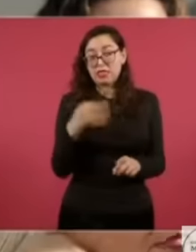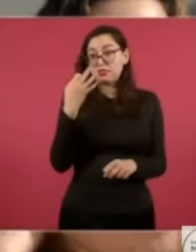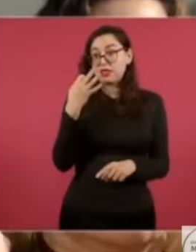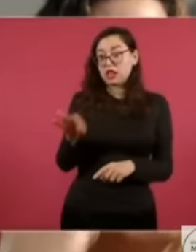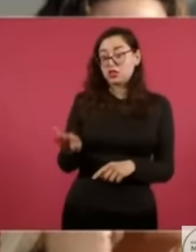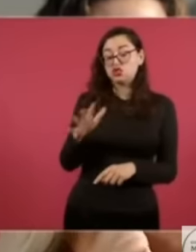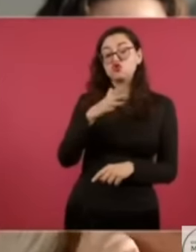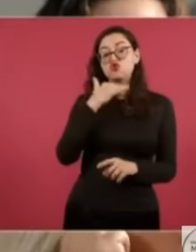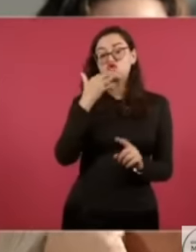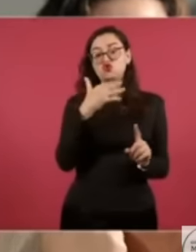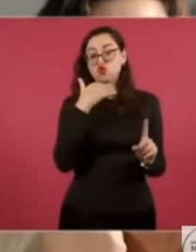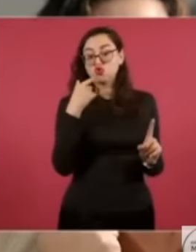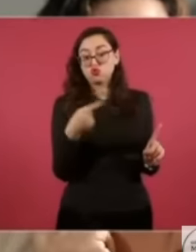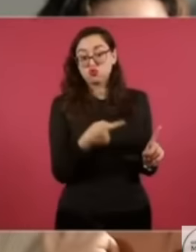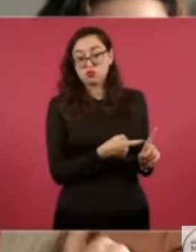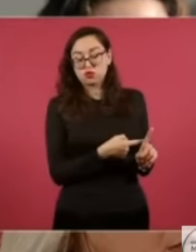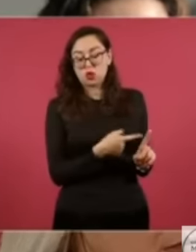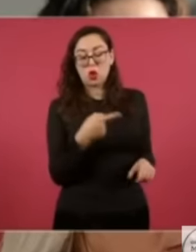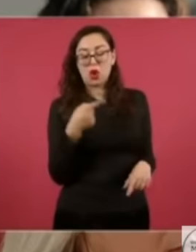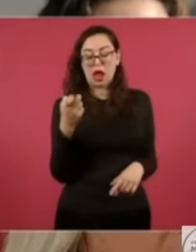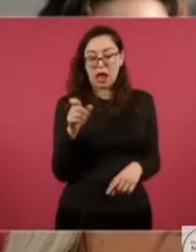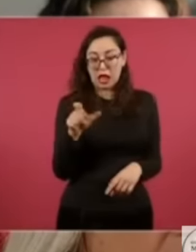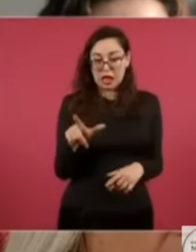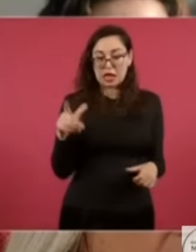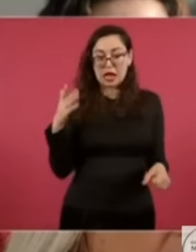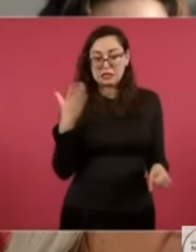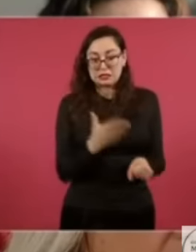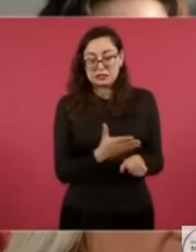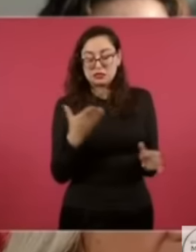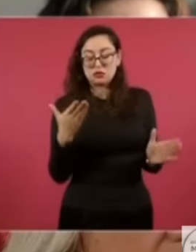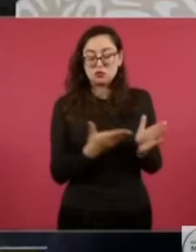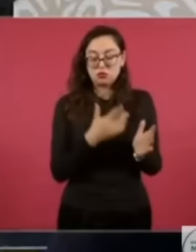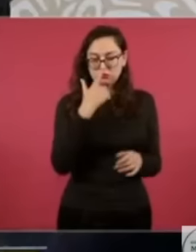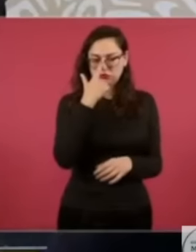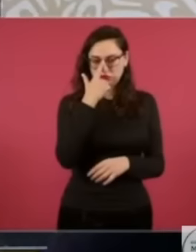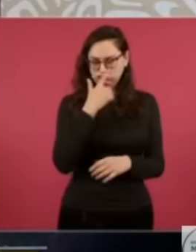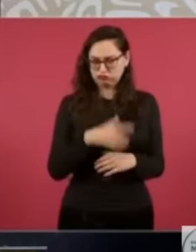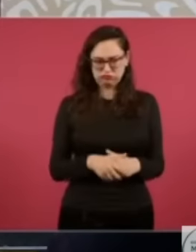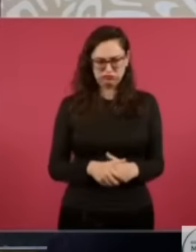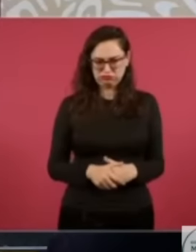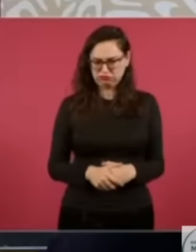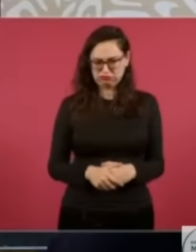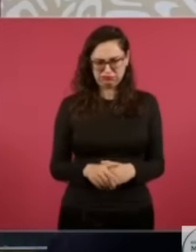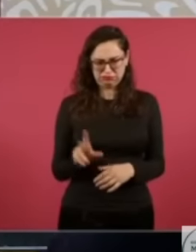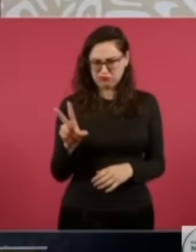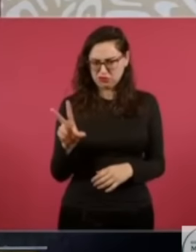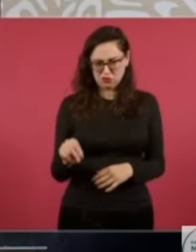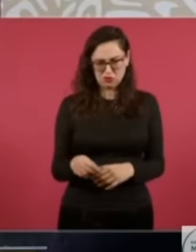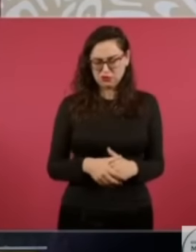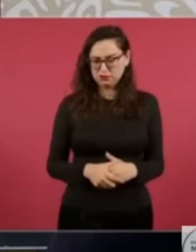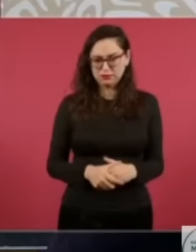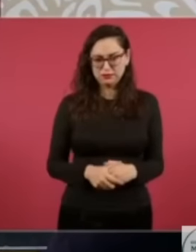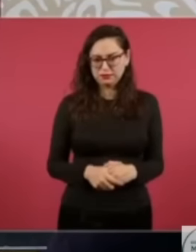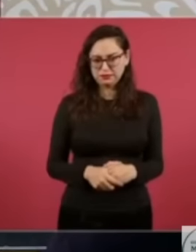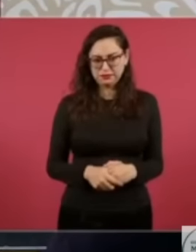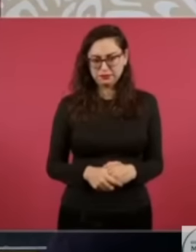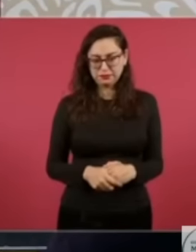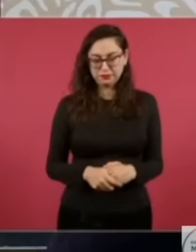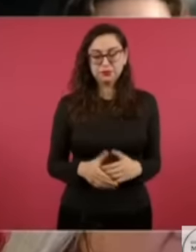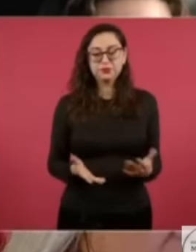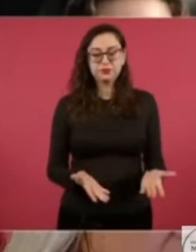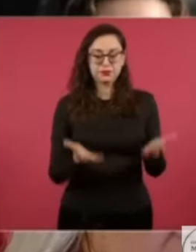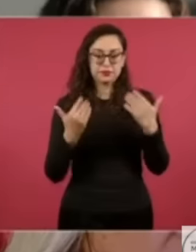pregunto si hubo algo en el caso de él. No. En el segundo, en esto mismo de la